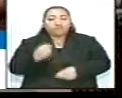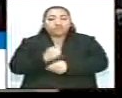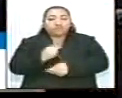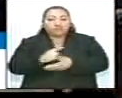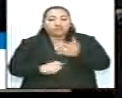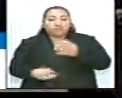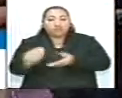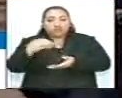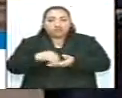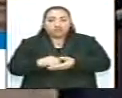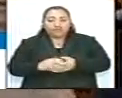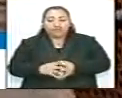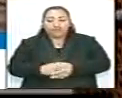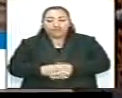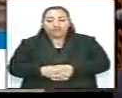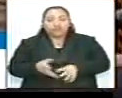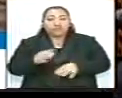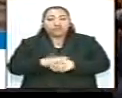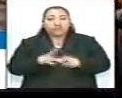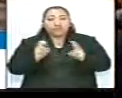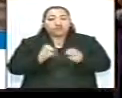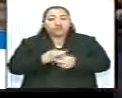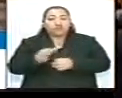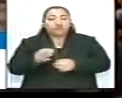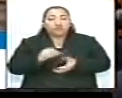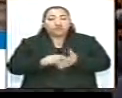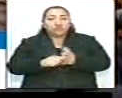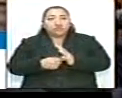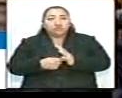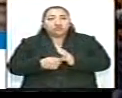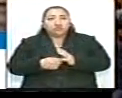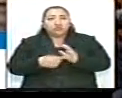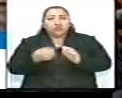también en el tema del ámbito rural, en el punto G.